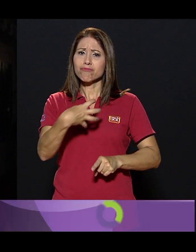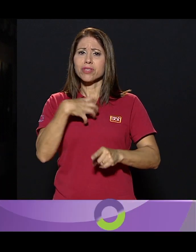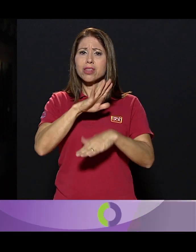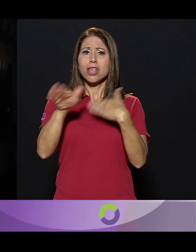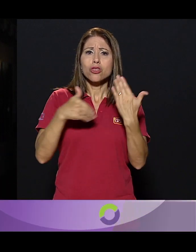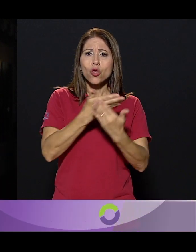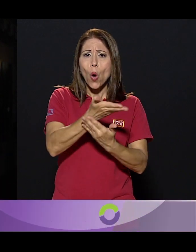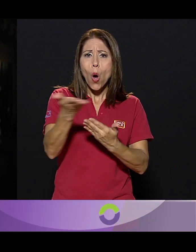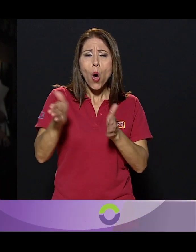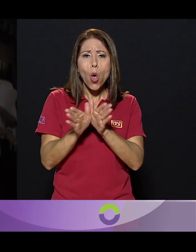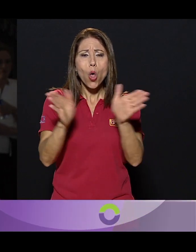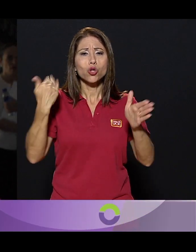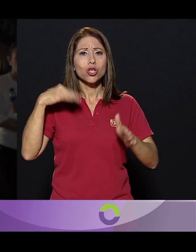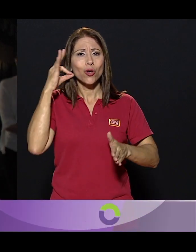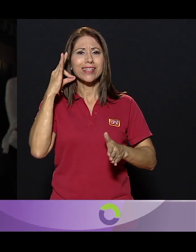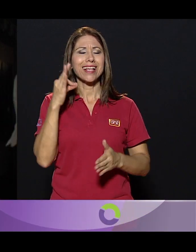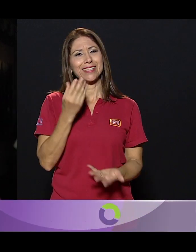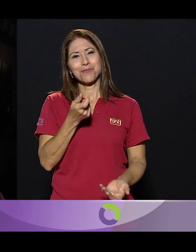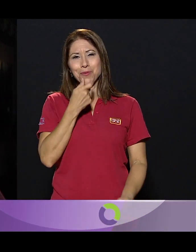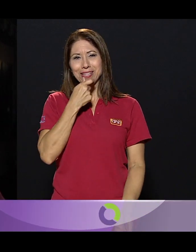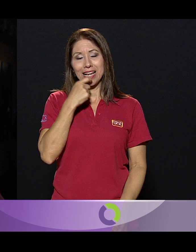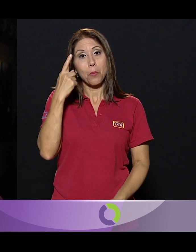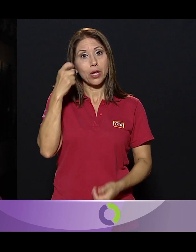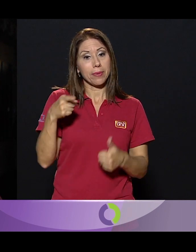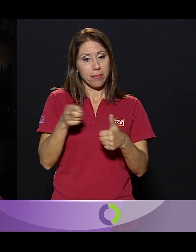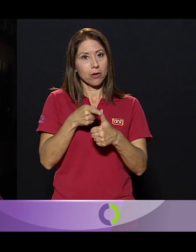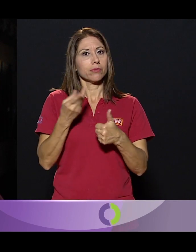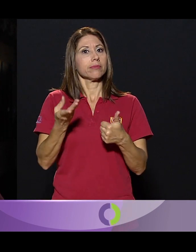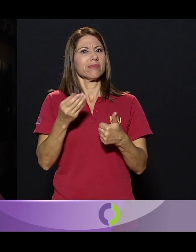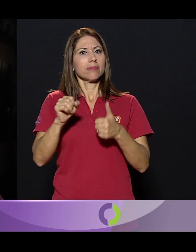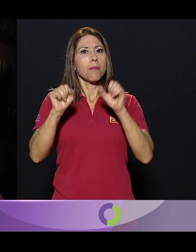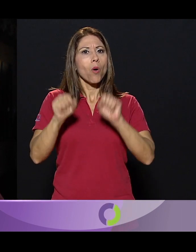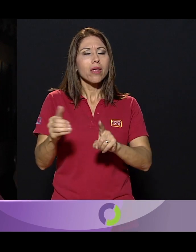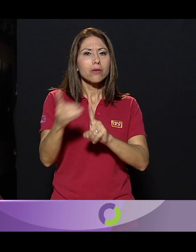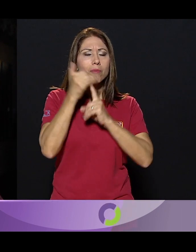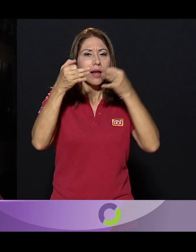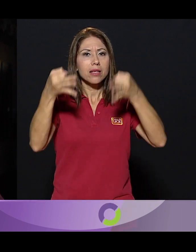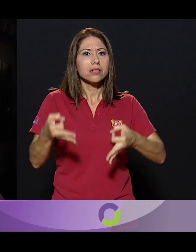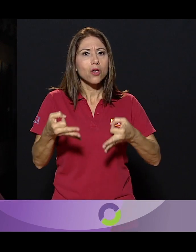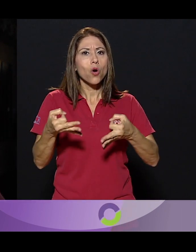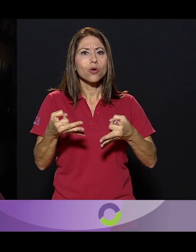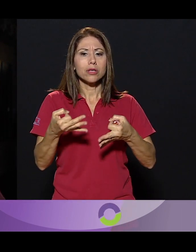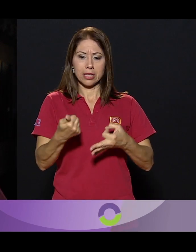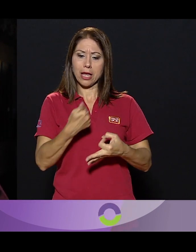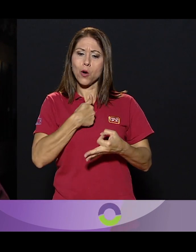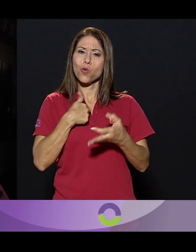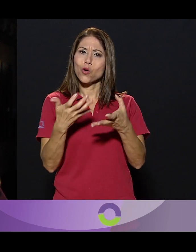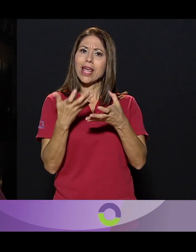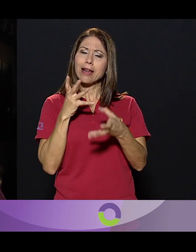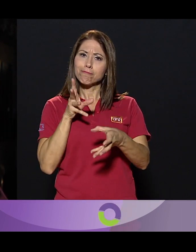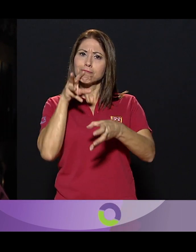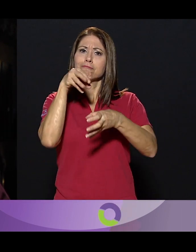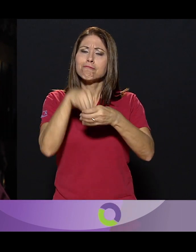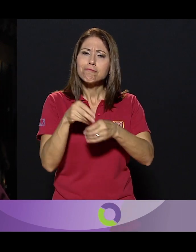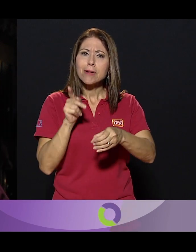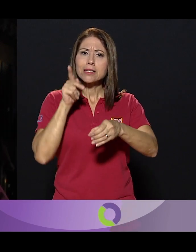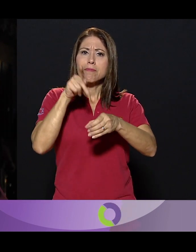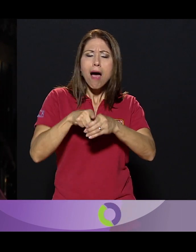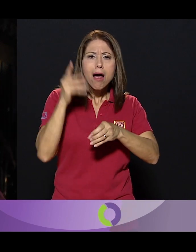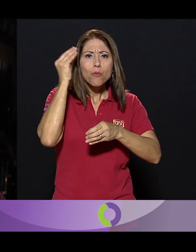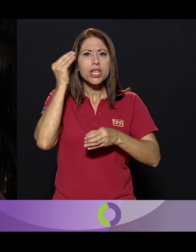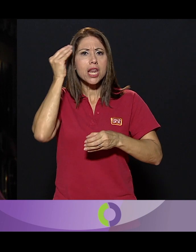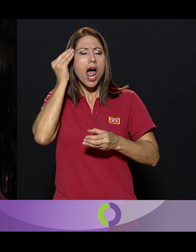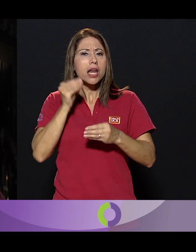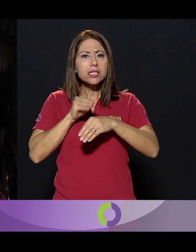todas, digamos. Entonces es bastante vacilón porque por un lado está el poder tomar la decisión de querer involucrarse, de participar, de opinar,